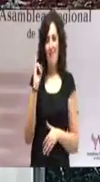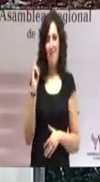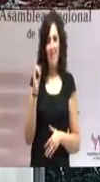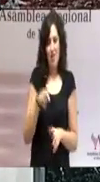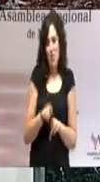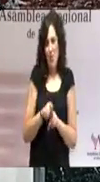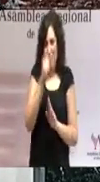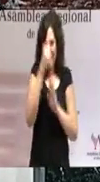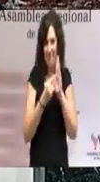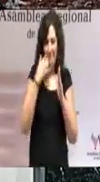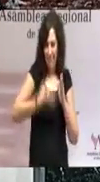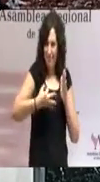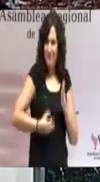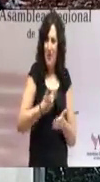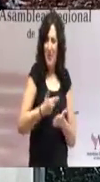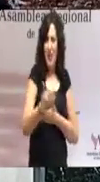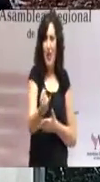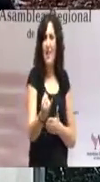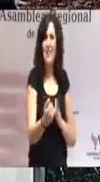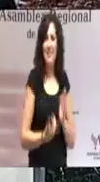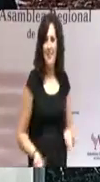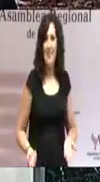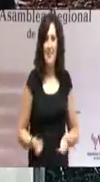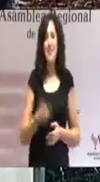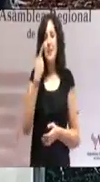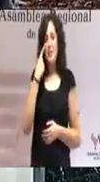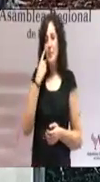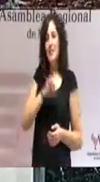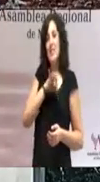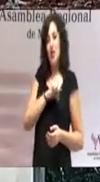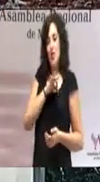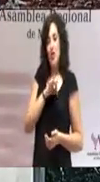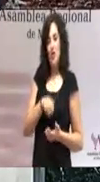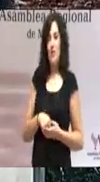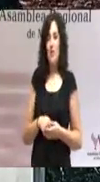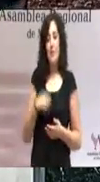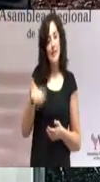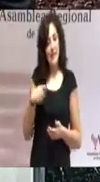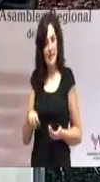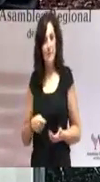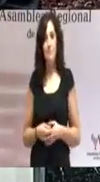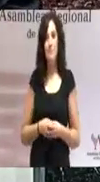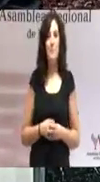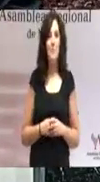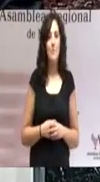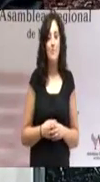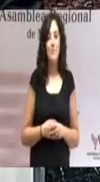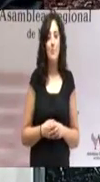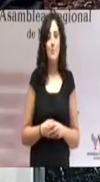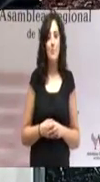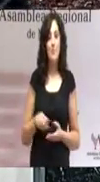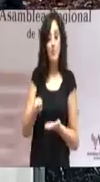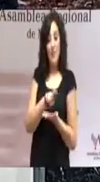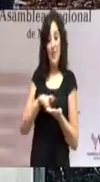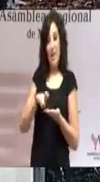contrastada su veracidad. Mire usted, señor presidente, en la región